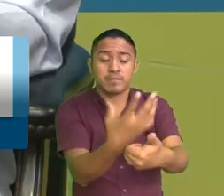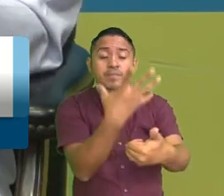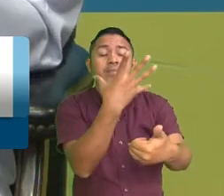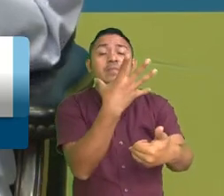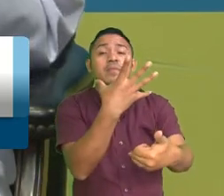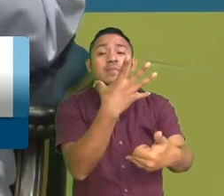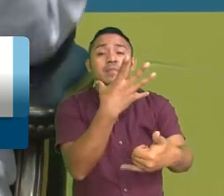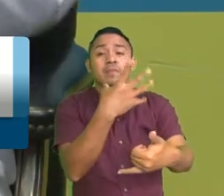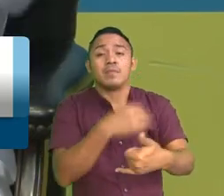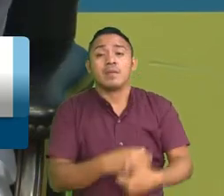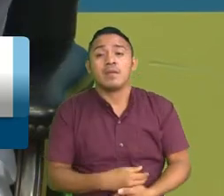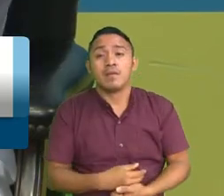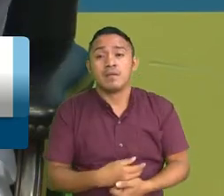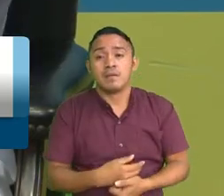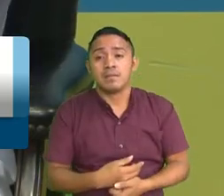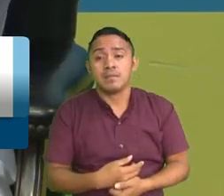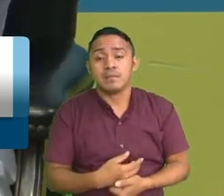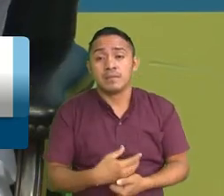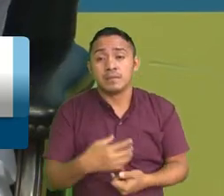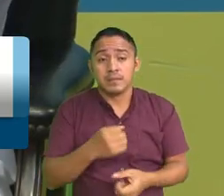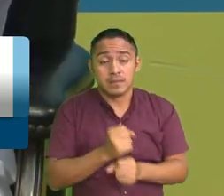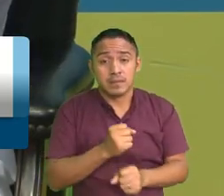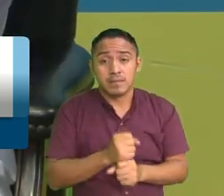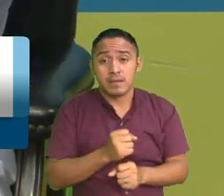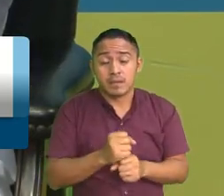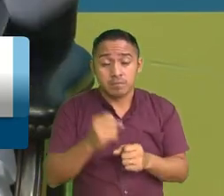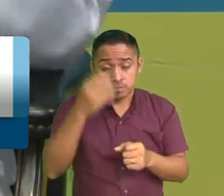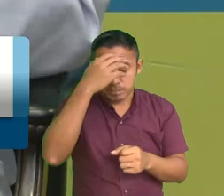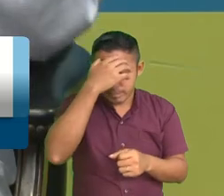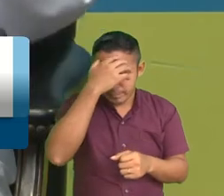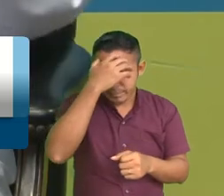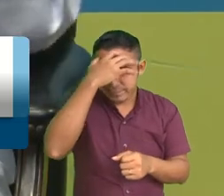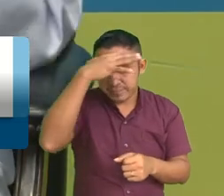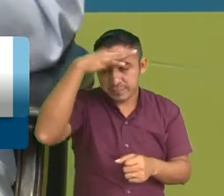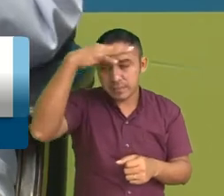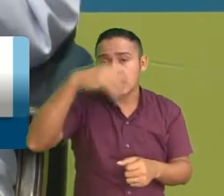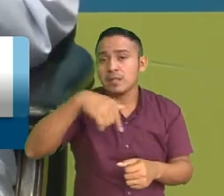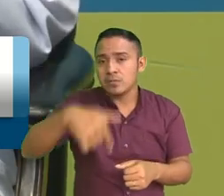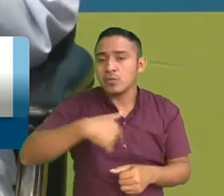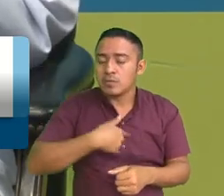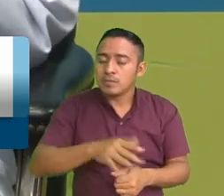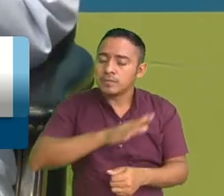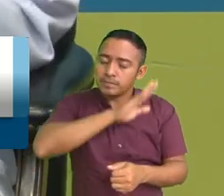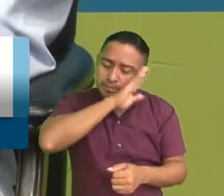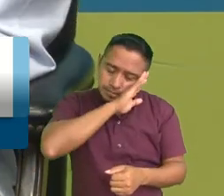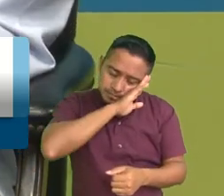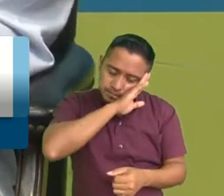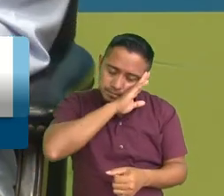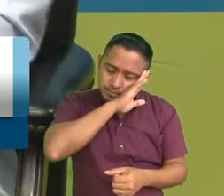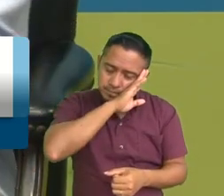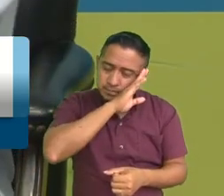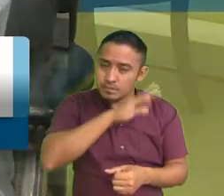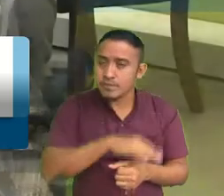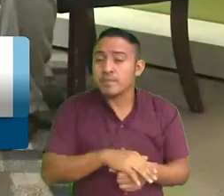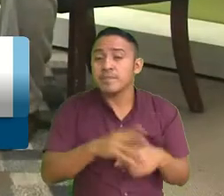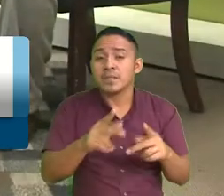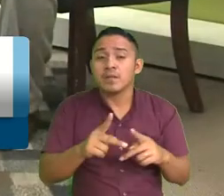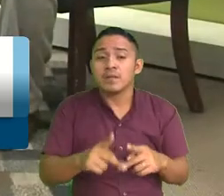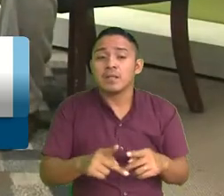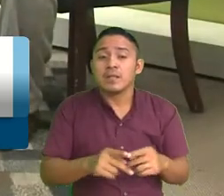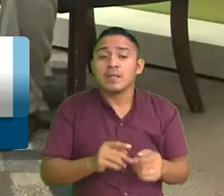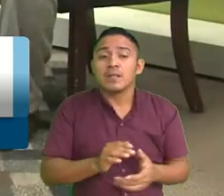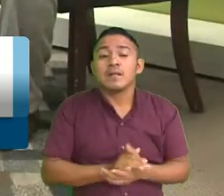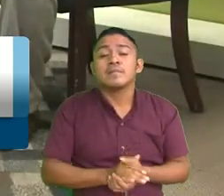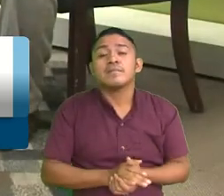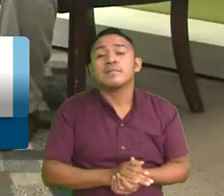teléfonos mantienen activa la corteza cerebral. Entonces, vos te vas a acostar y tienen la mala costumbre que lo que